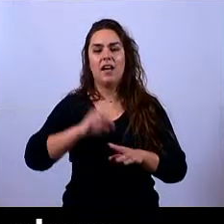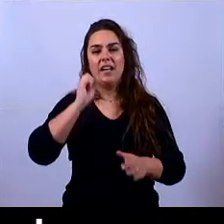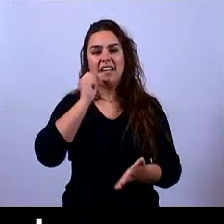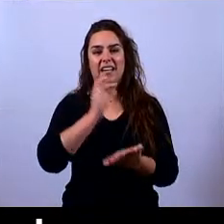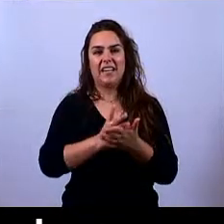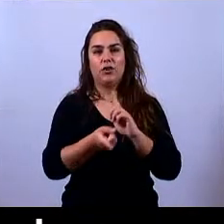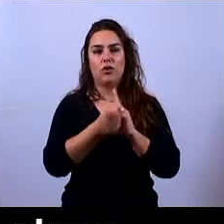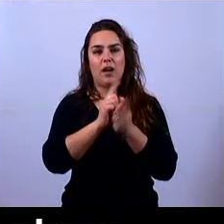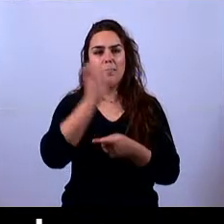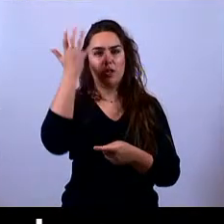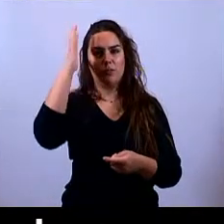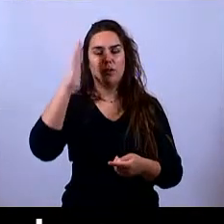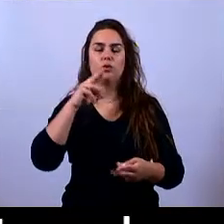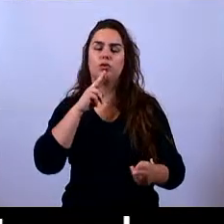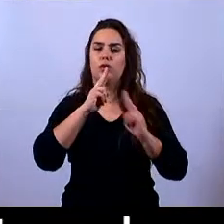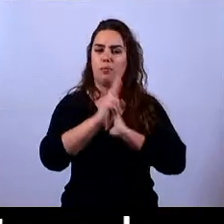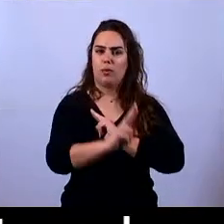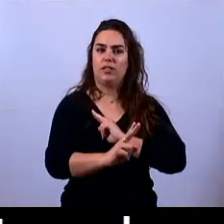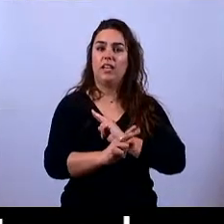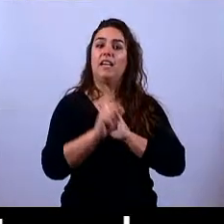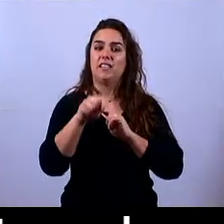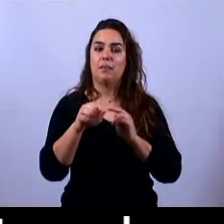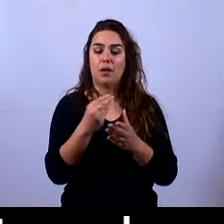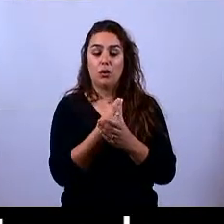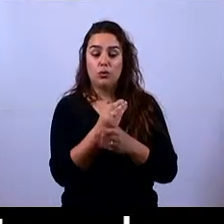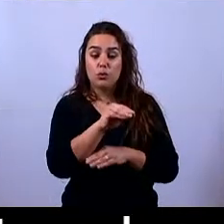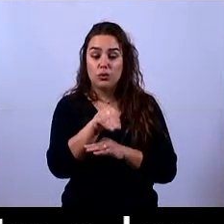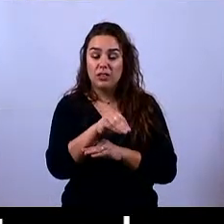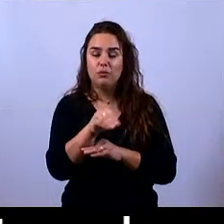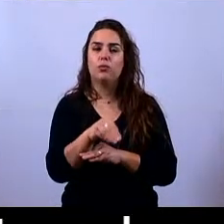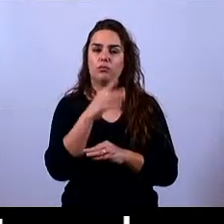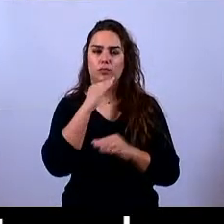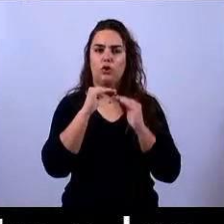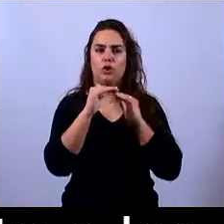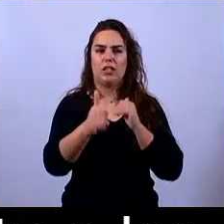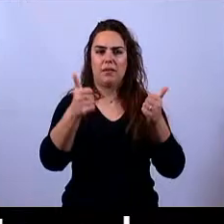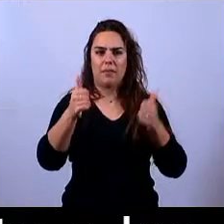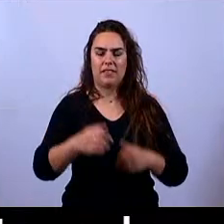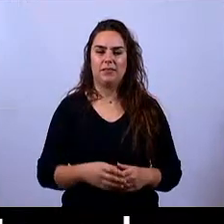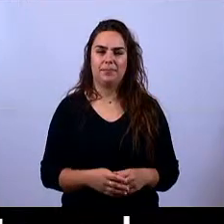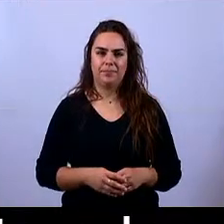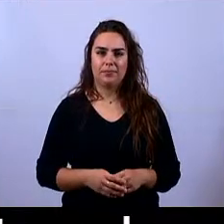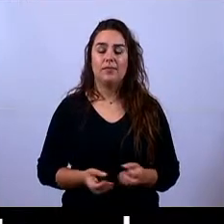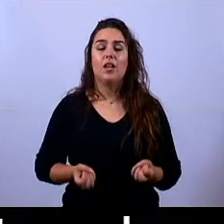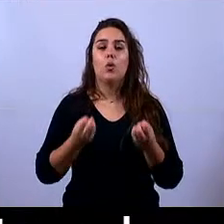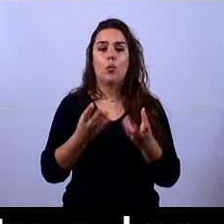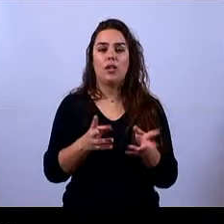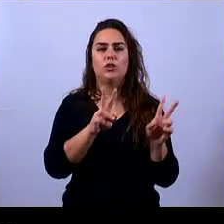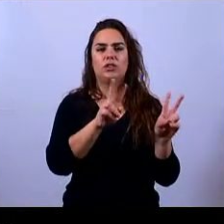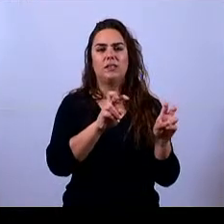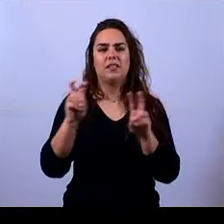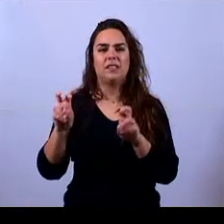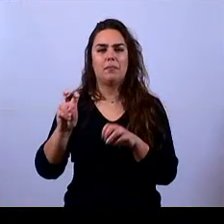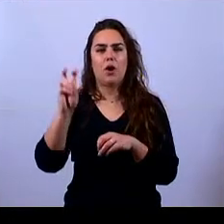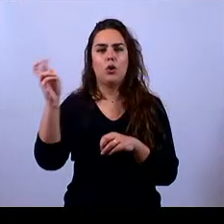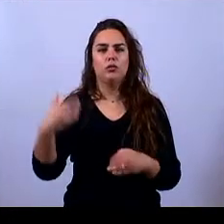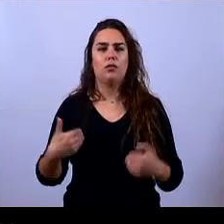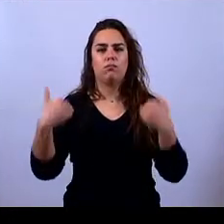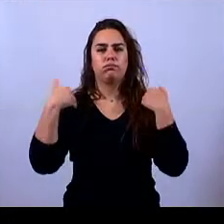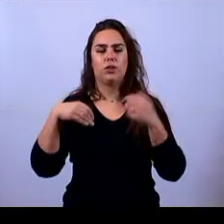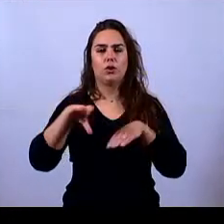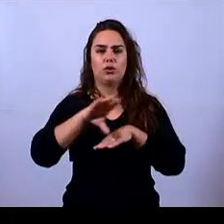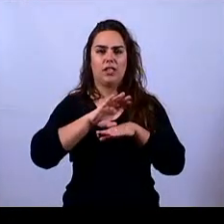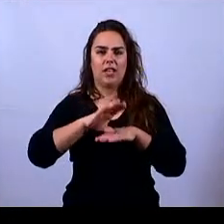cambio climático y a hacer los cultivos más sostenibles. Les informo ahora de 2 asuntos que competen a la Consejería